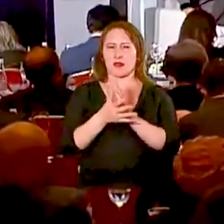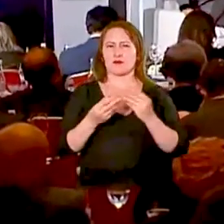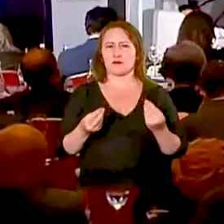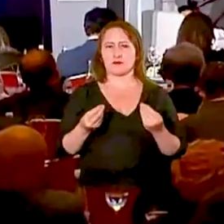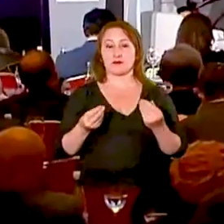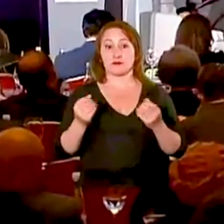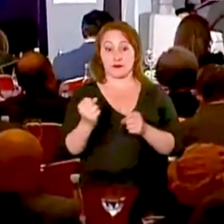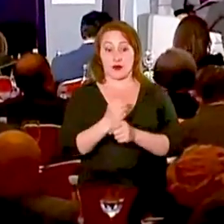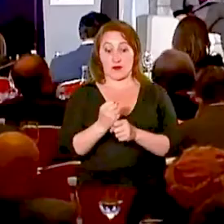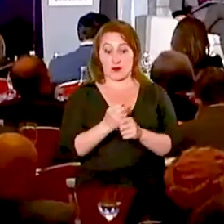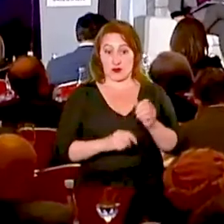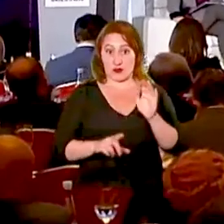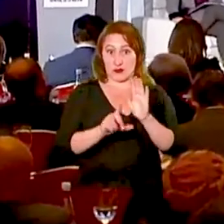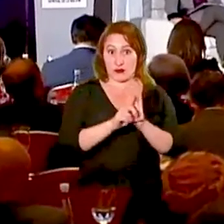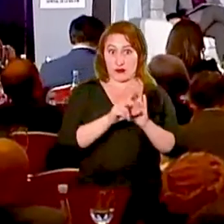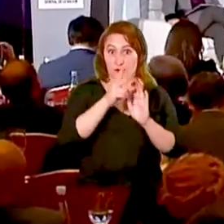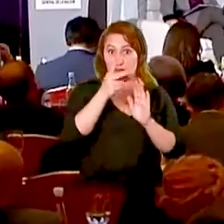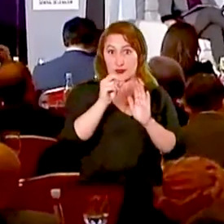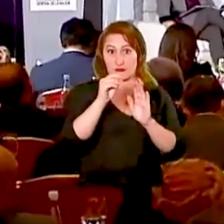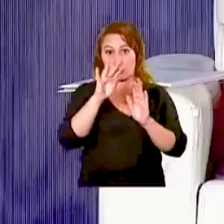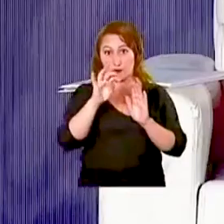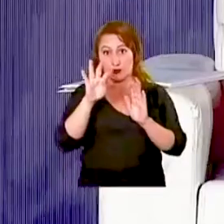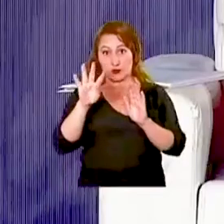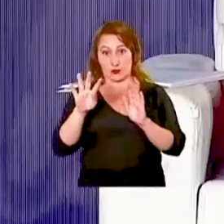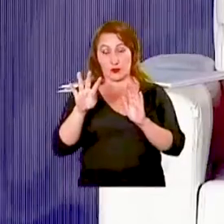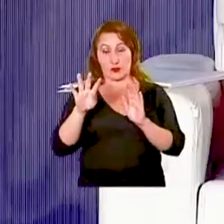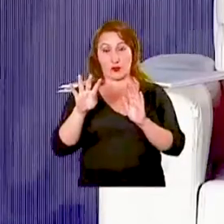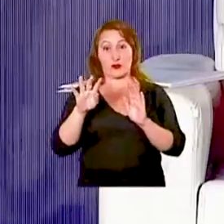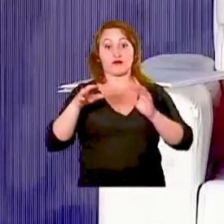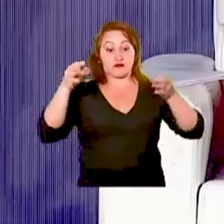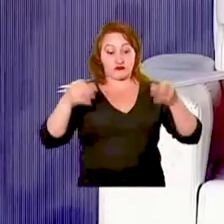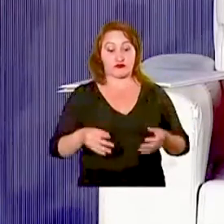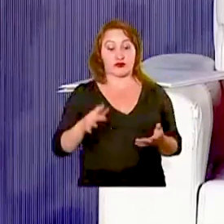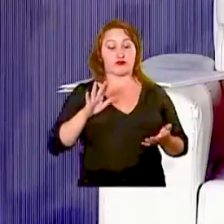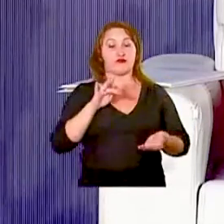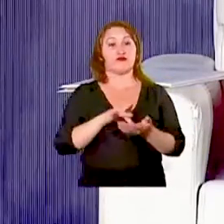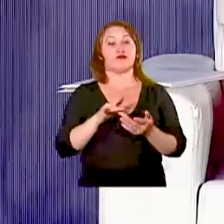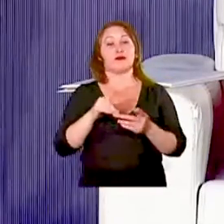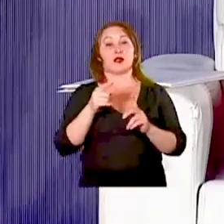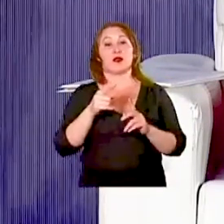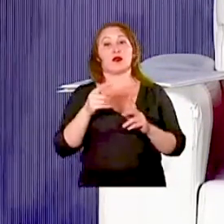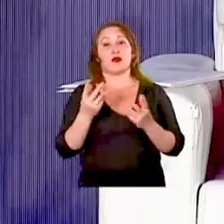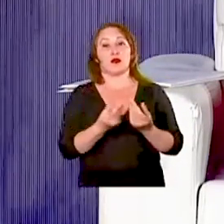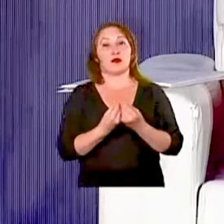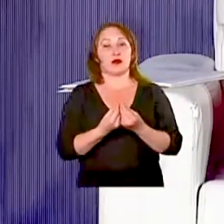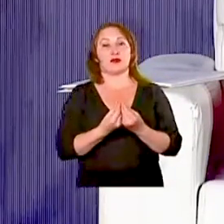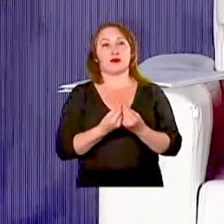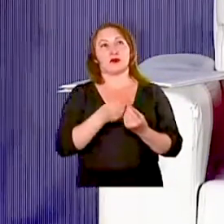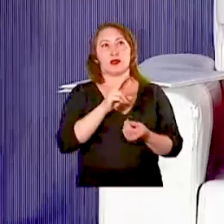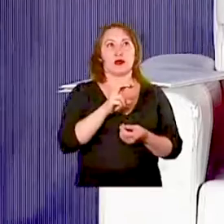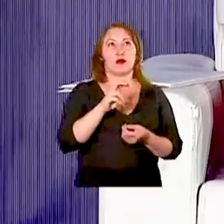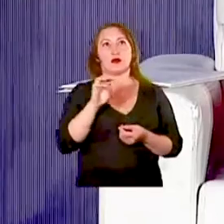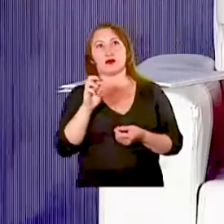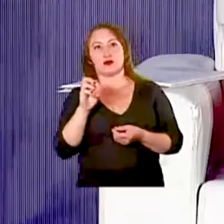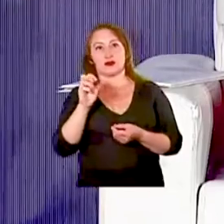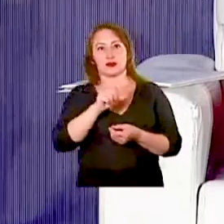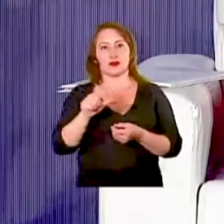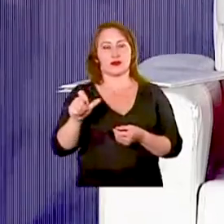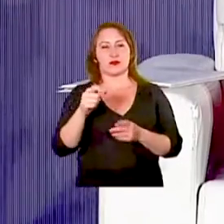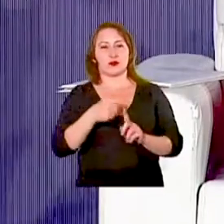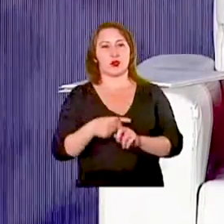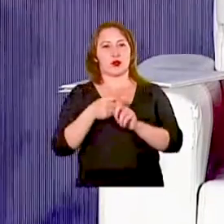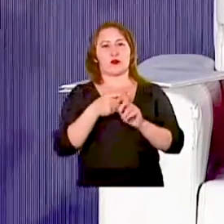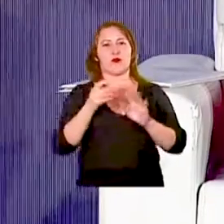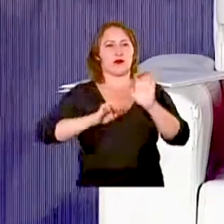En el trabajo de la ley 2094 tuvimos que ir al Congreso. Íbamos 7, 8 personas de la Procuraduría pues